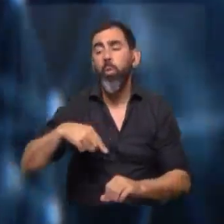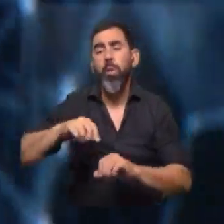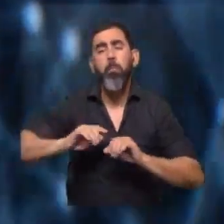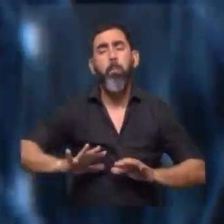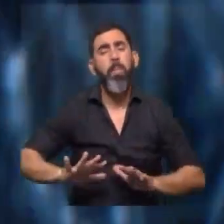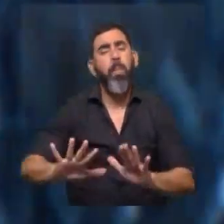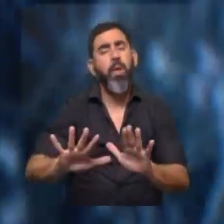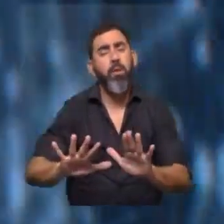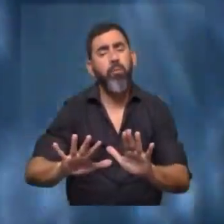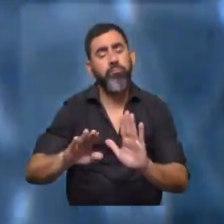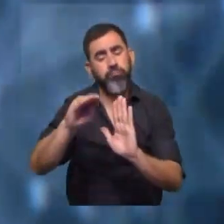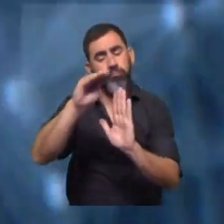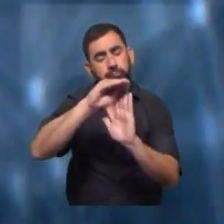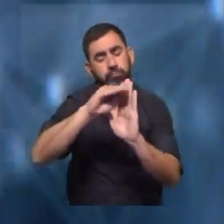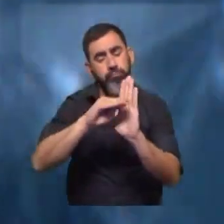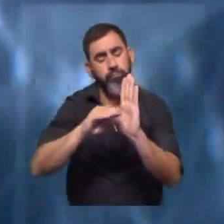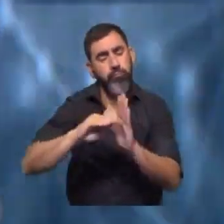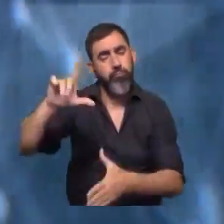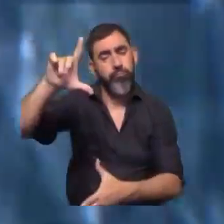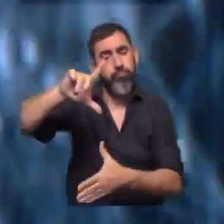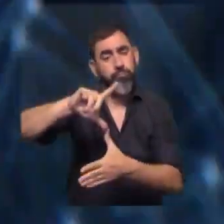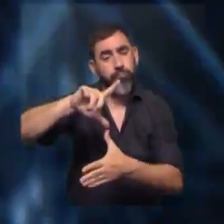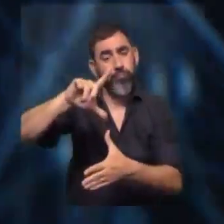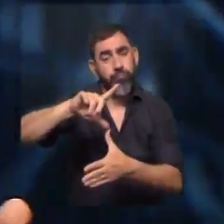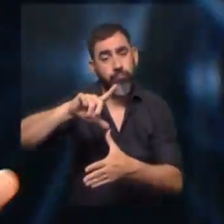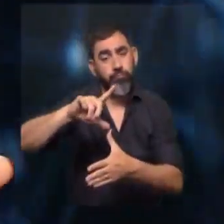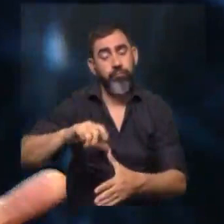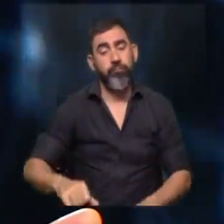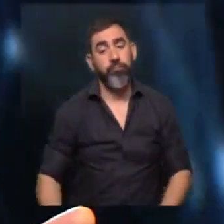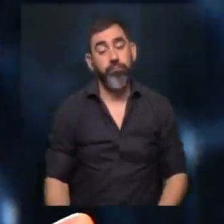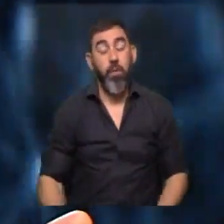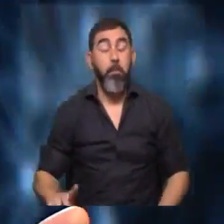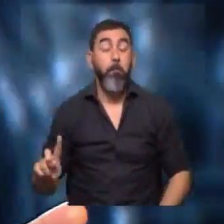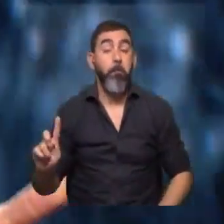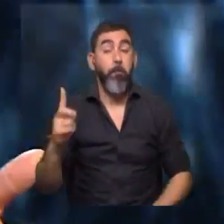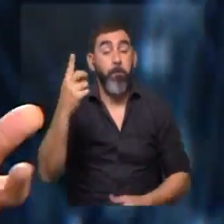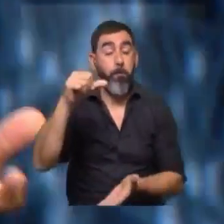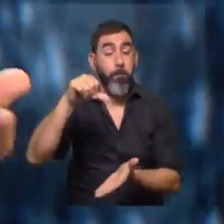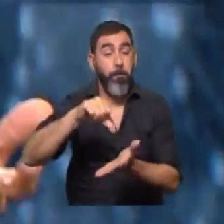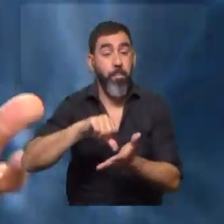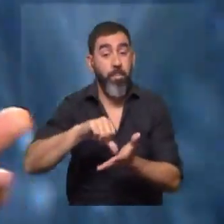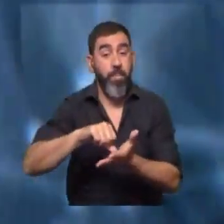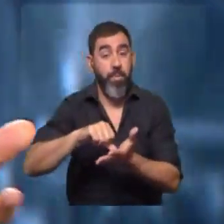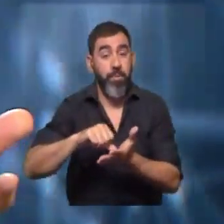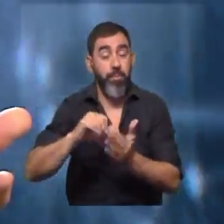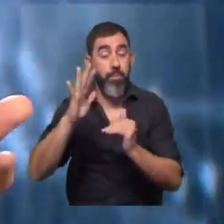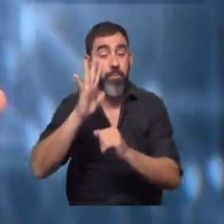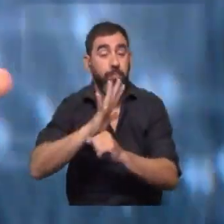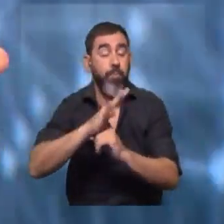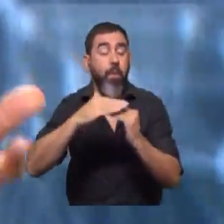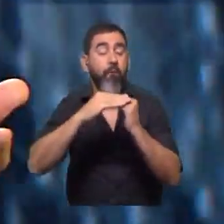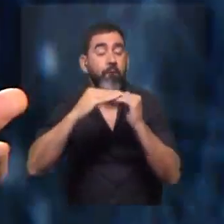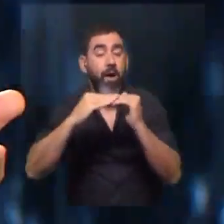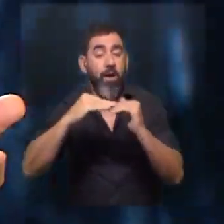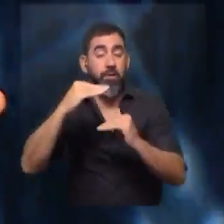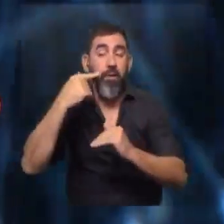CENIA un ranking latinoamericano y al ser el primero, claro, es la línea de base sobre la cual después se